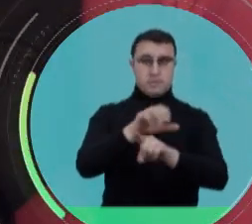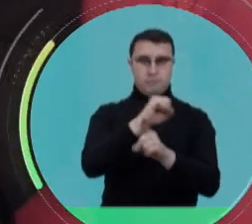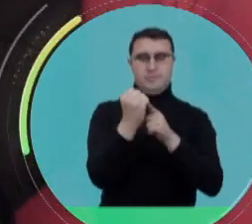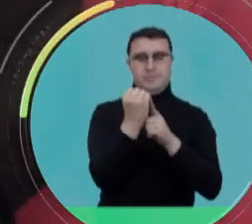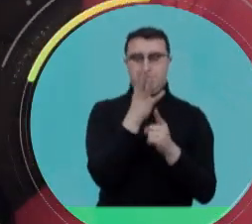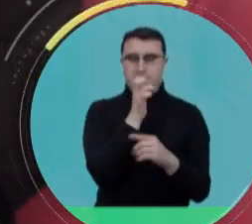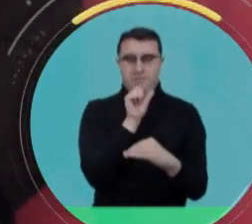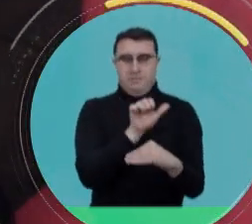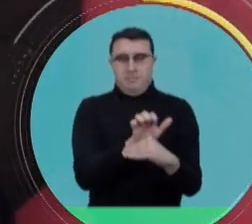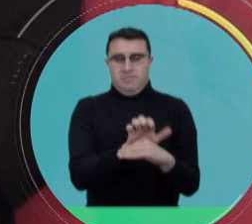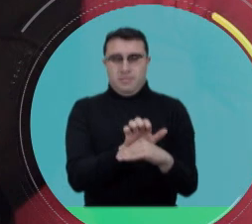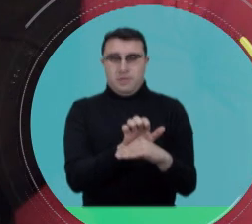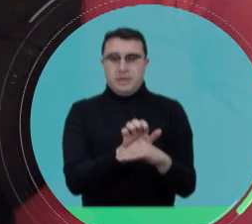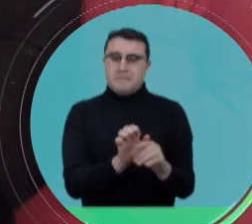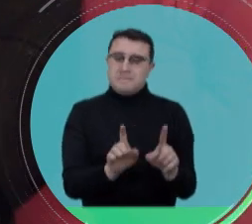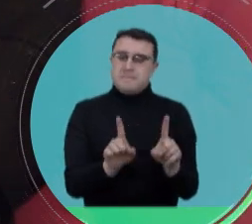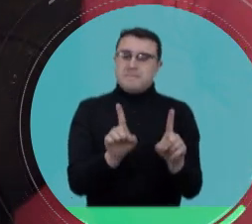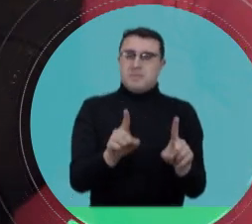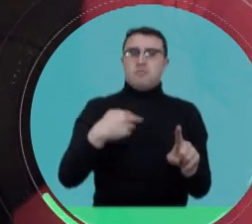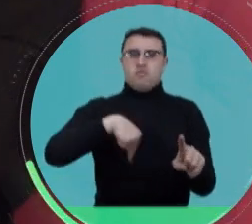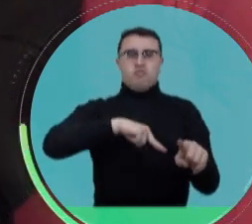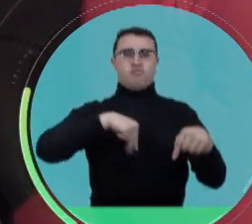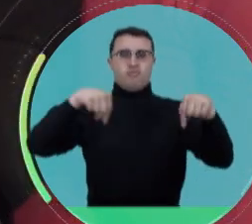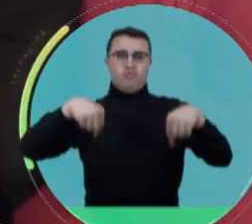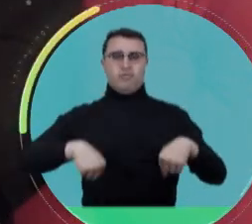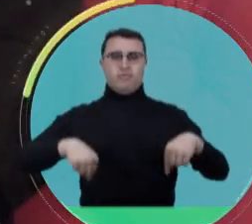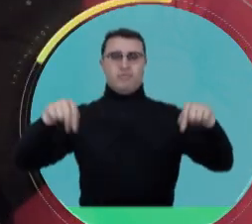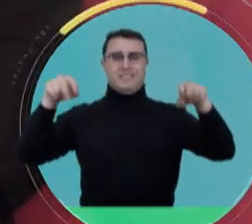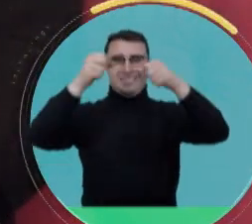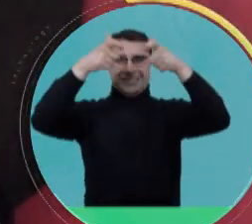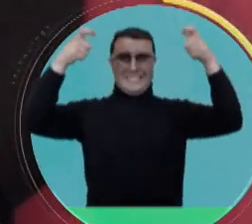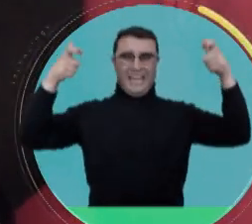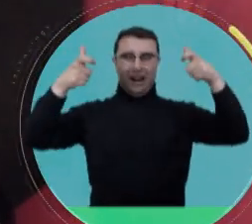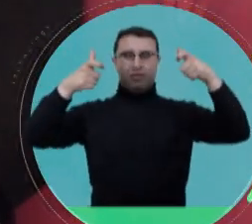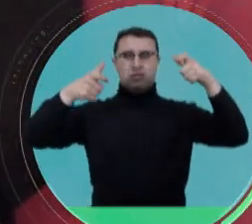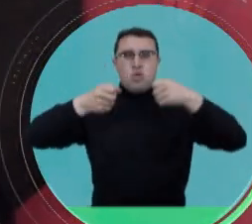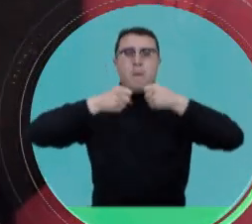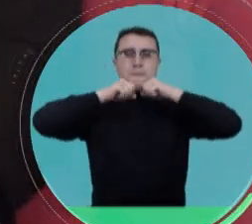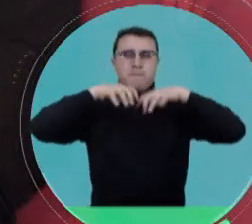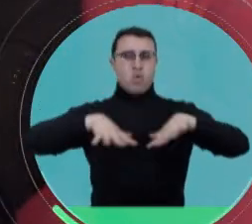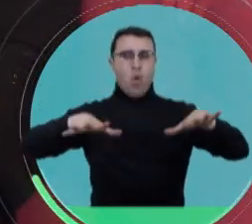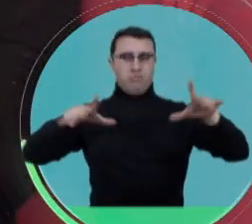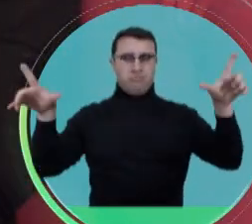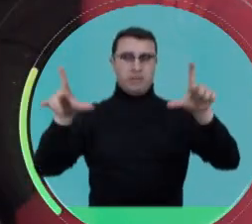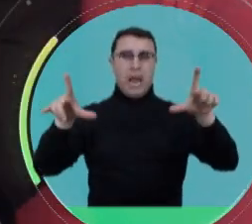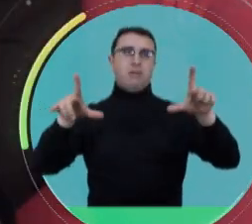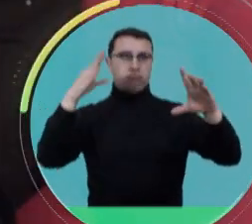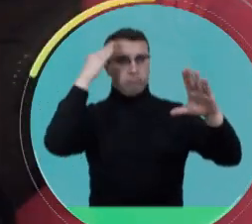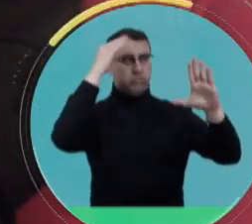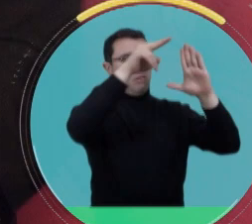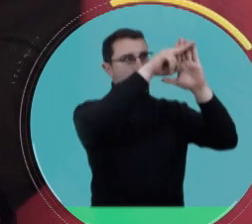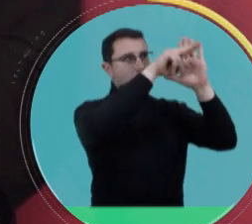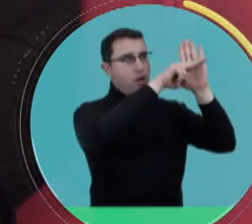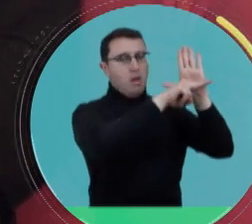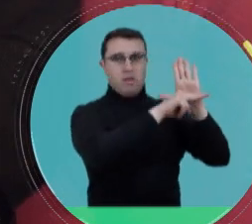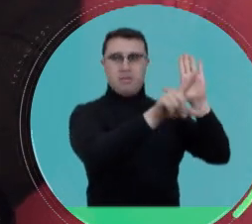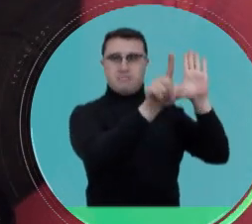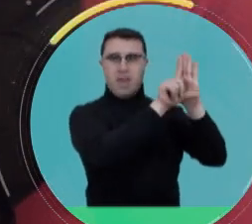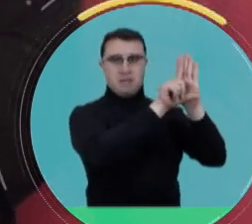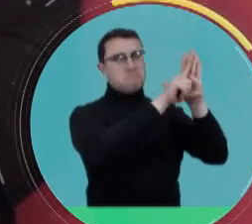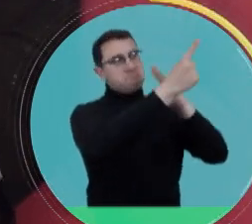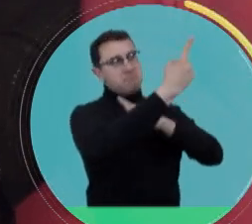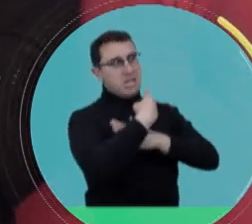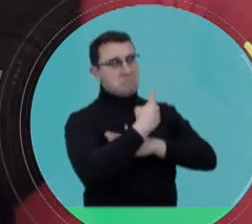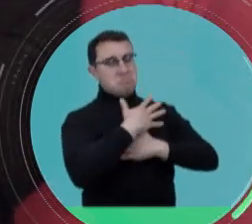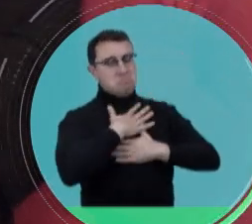un ente que vigile como tal las redes sociales que pasa un poco como medio público pues tenemos que seguir unos acordes bajo lo que